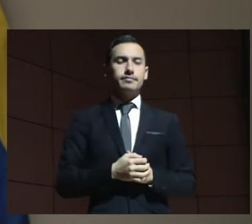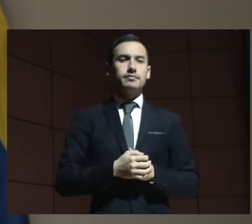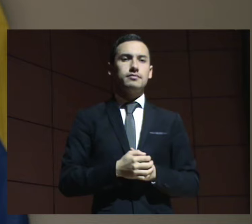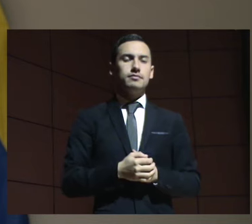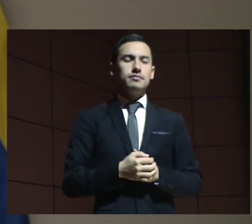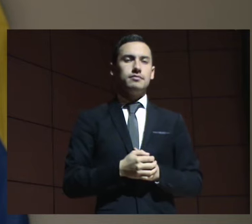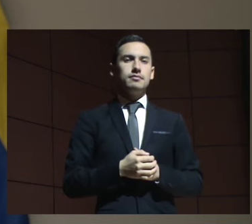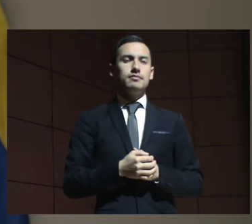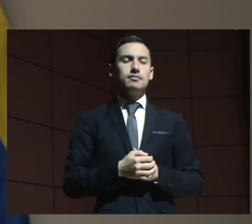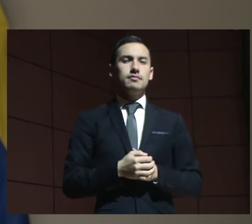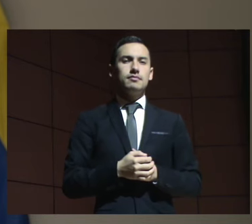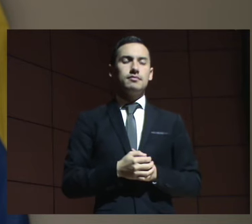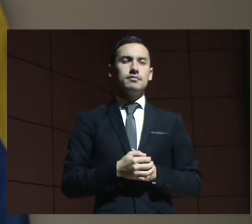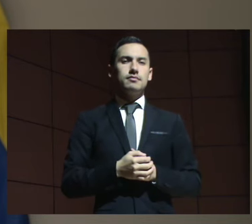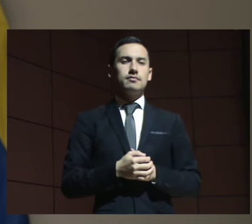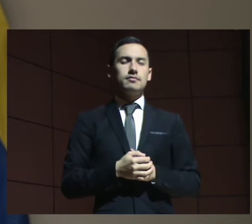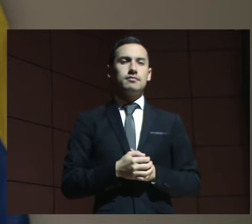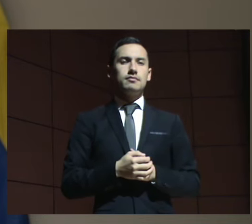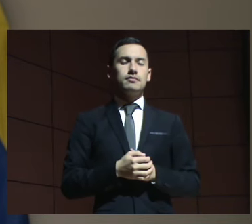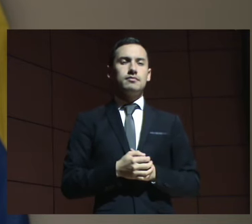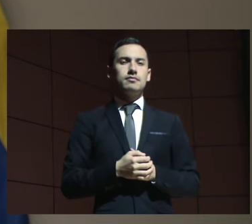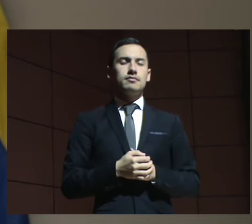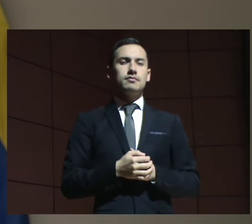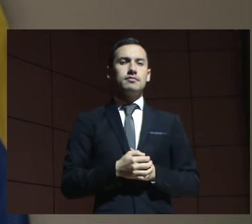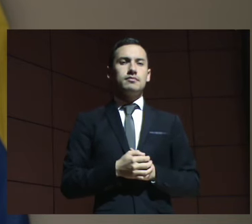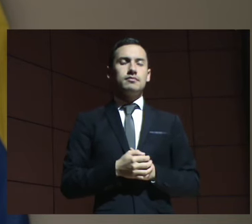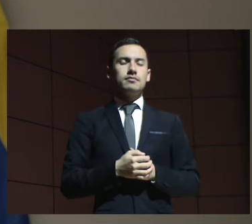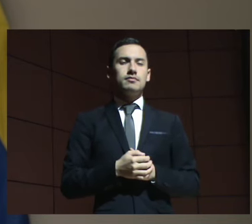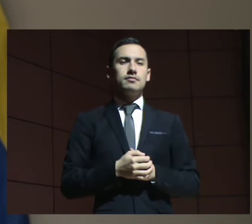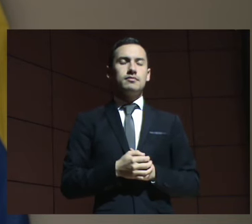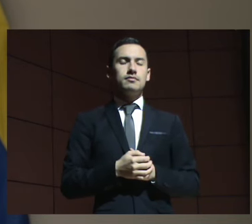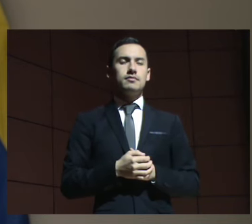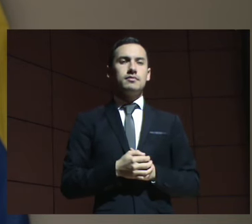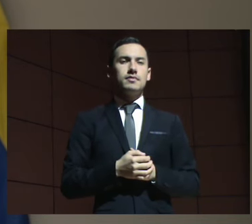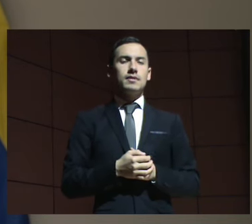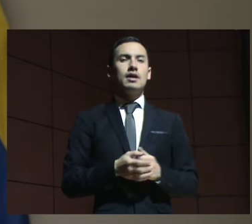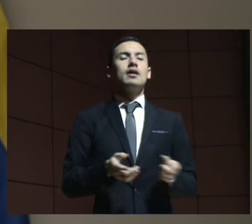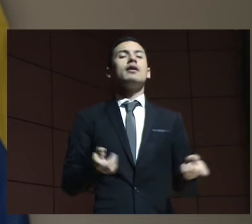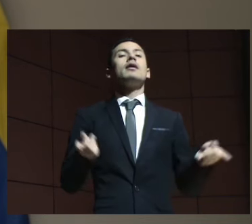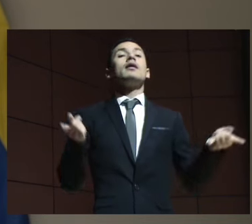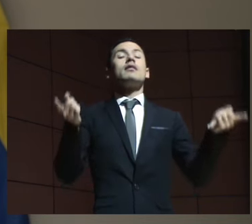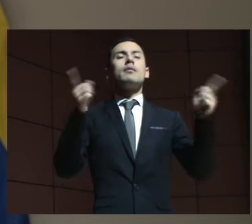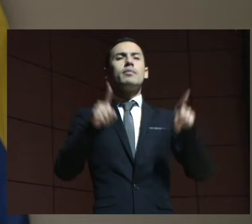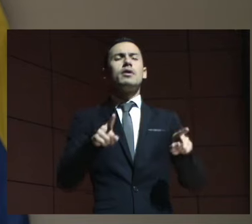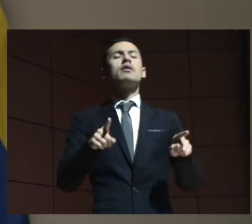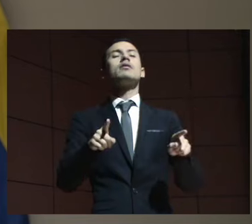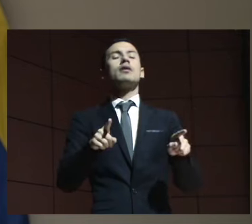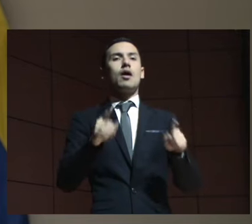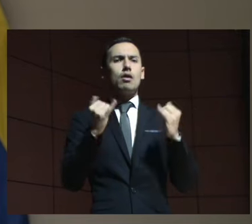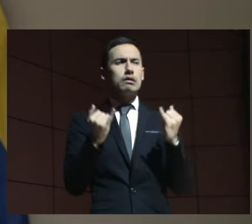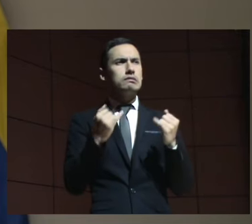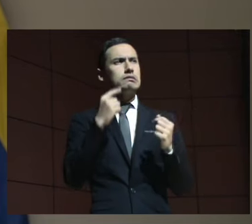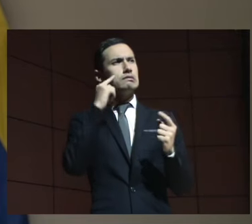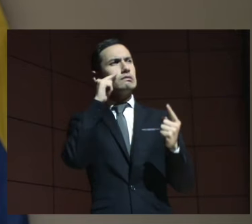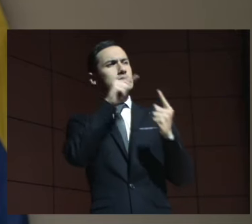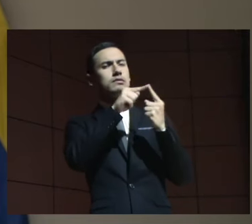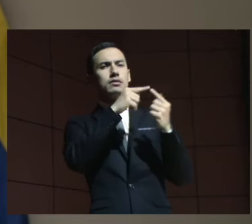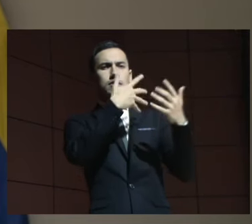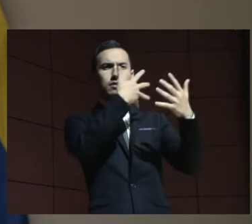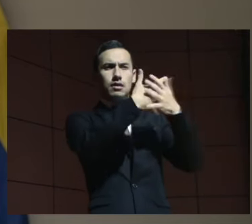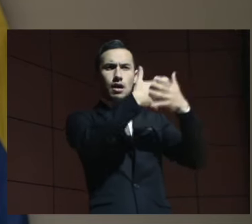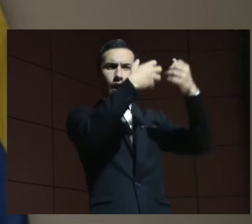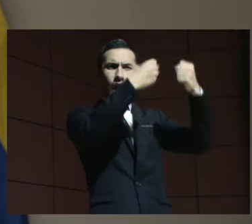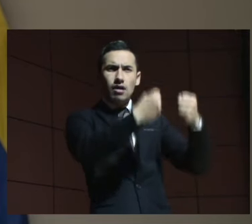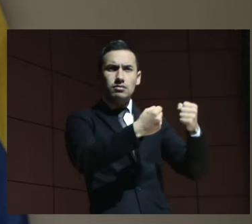También estamos haciendo un esfuerzo para llevar el tema a las cárceles y los centros de